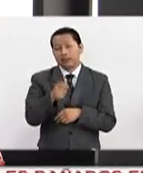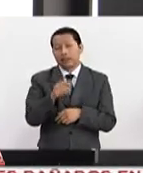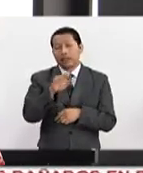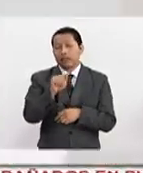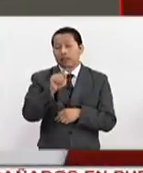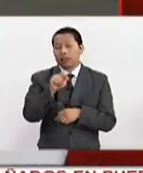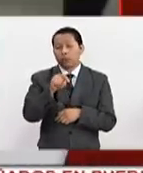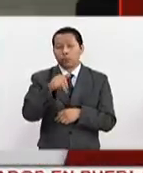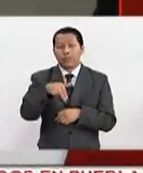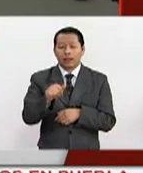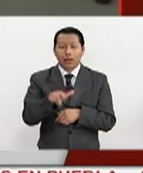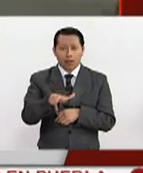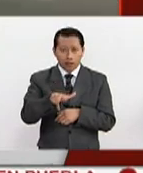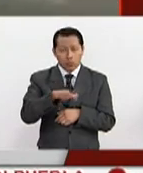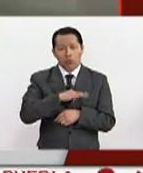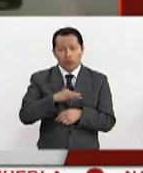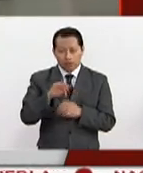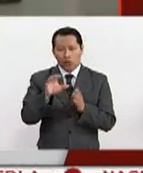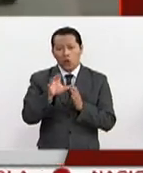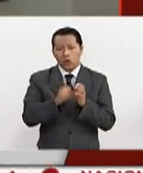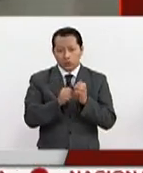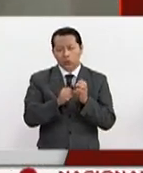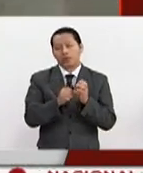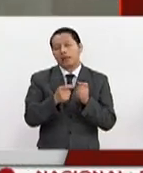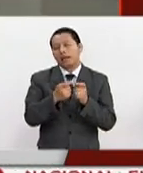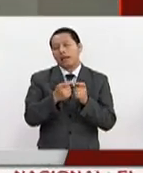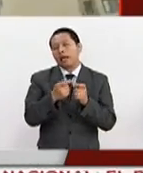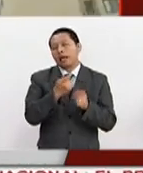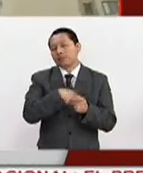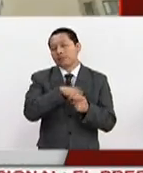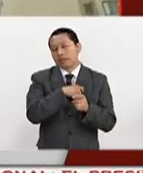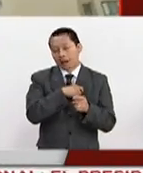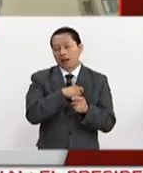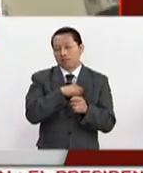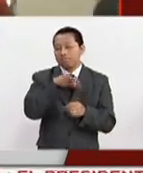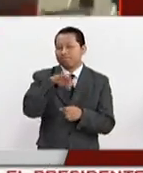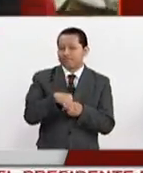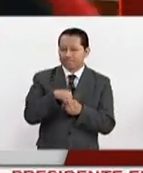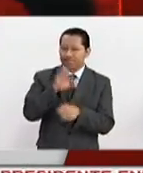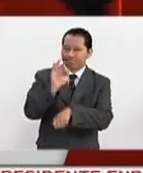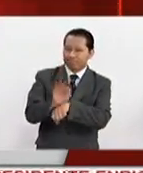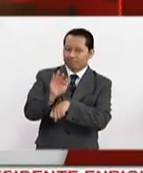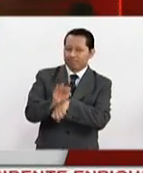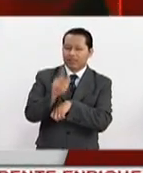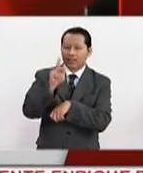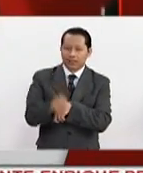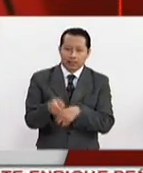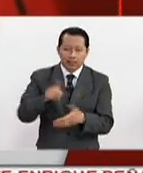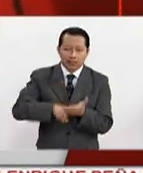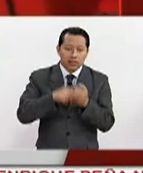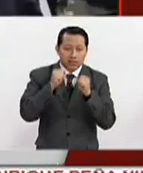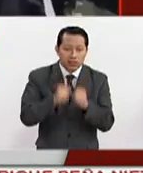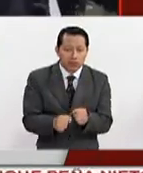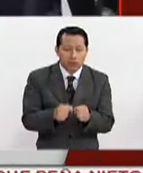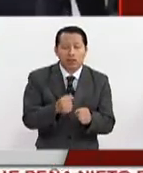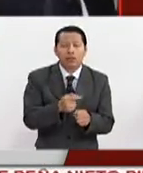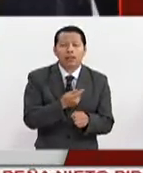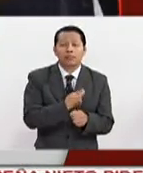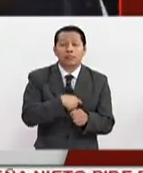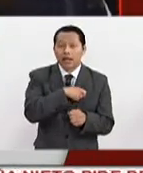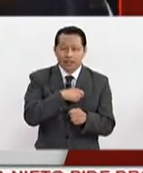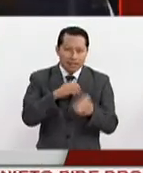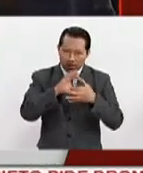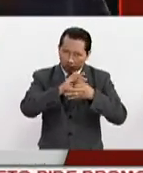Cataluña votó por la Constitución española, es decir, la Constitución española donde asegura que, pues bueno, España es